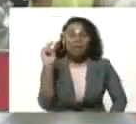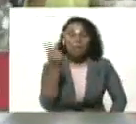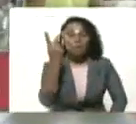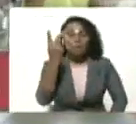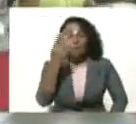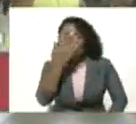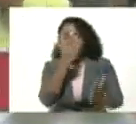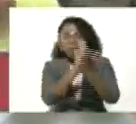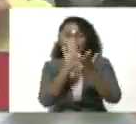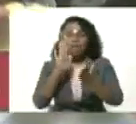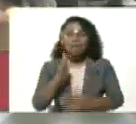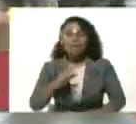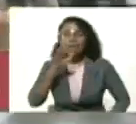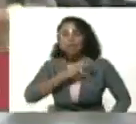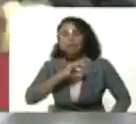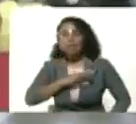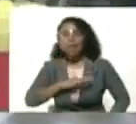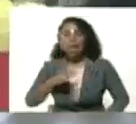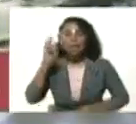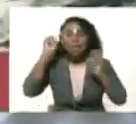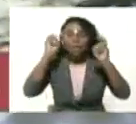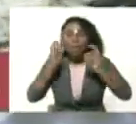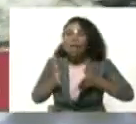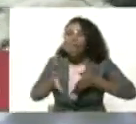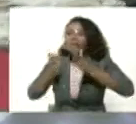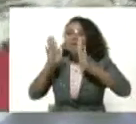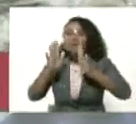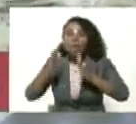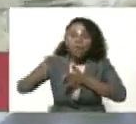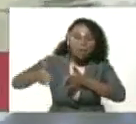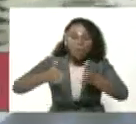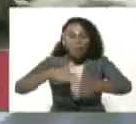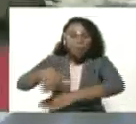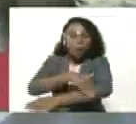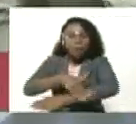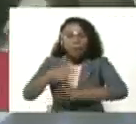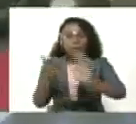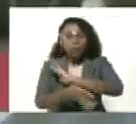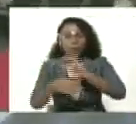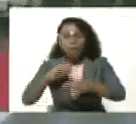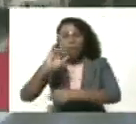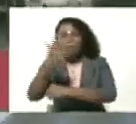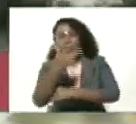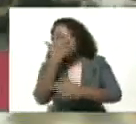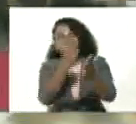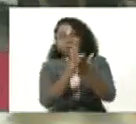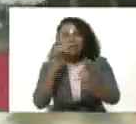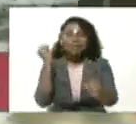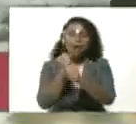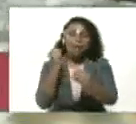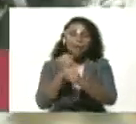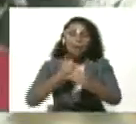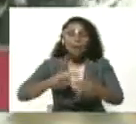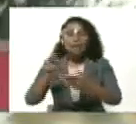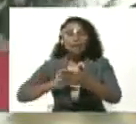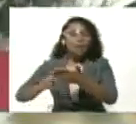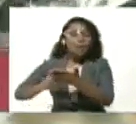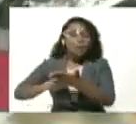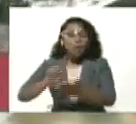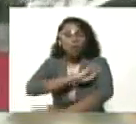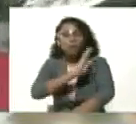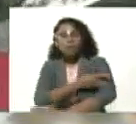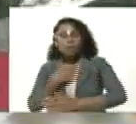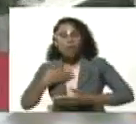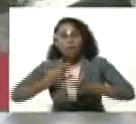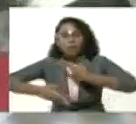social que tiene que ver con la infraestructura y la recuperación de la vialidad. Un tercer frente de trabajo para la recuperación y el fortalecimiento de